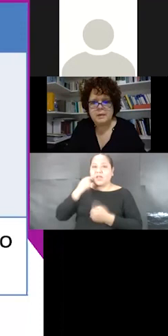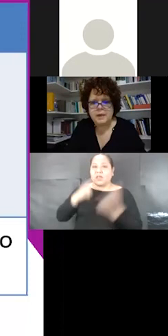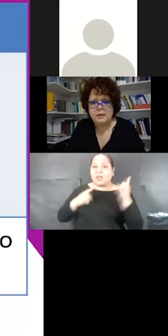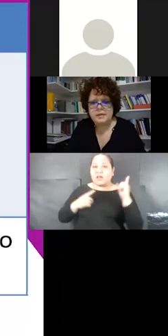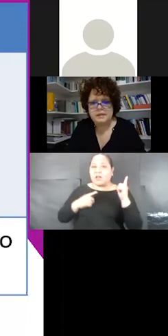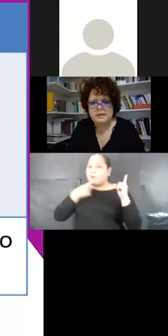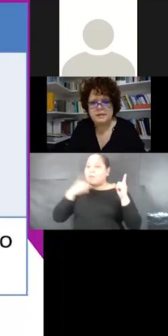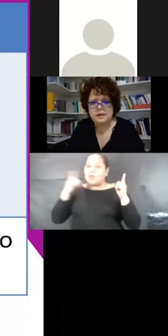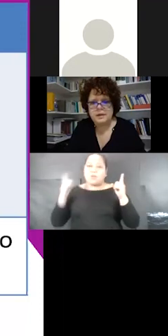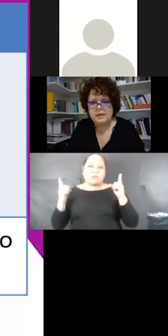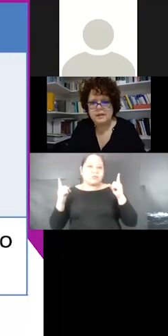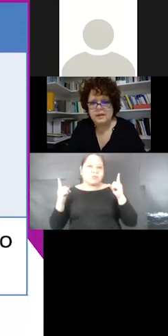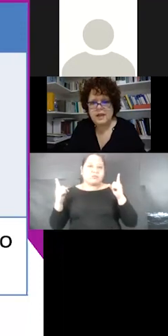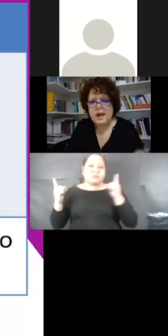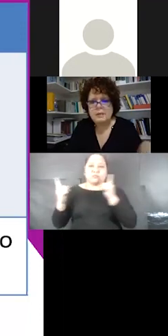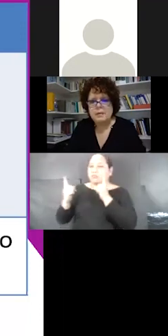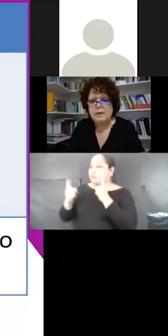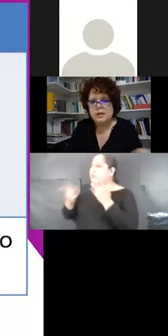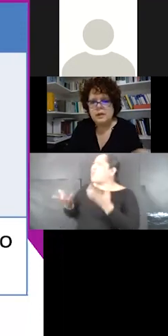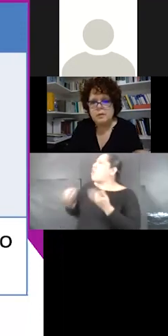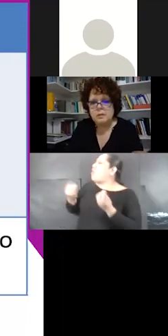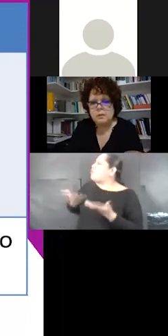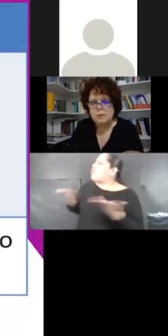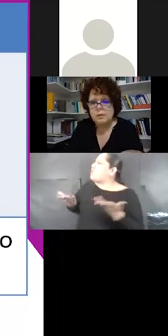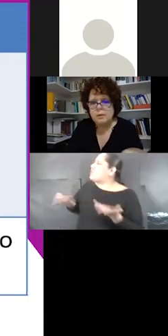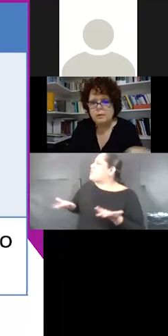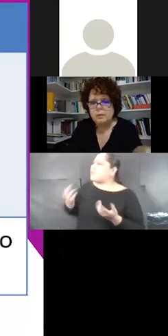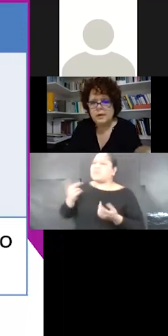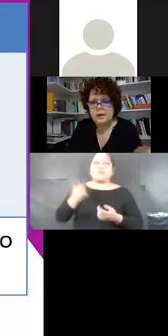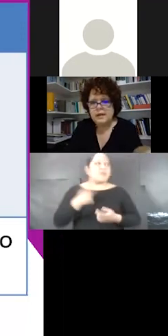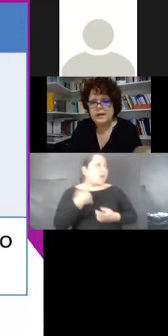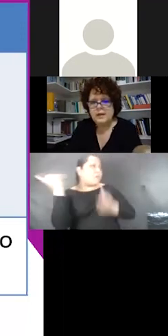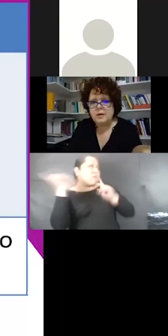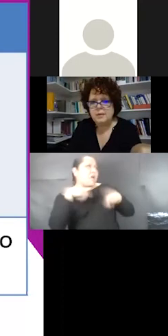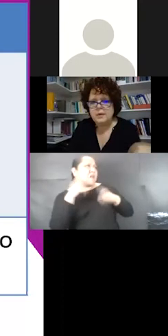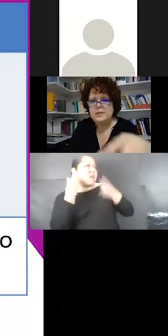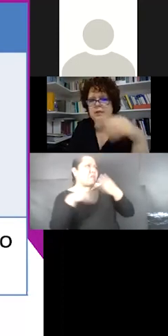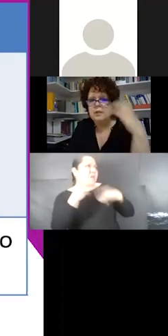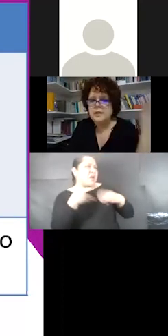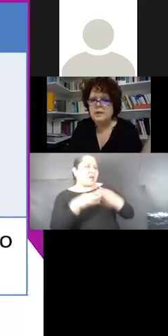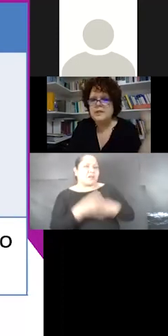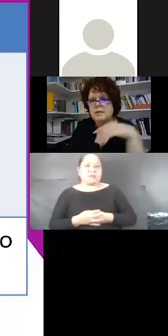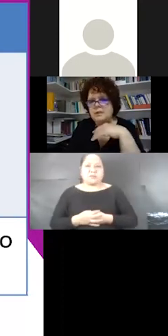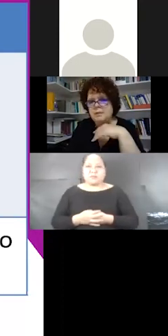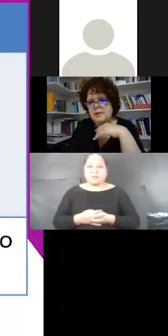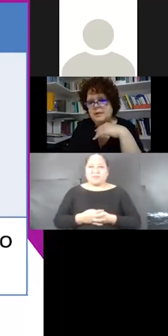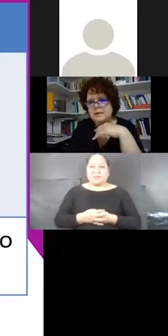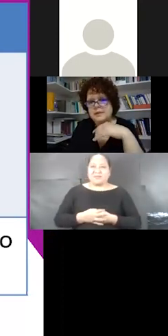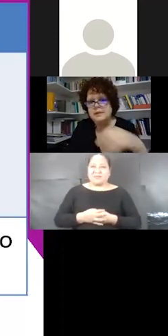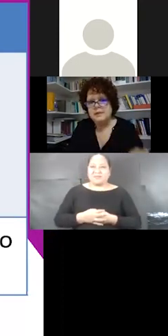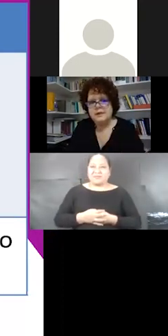María y Pedro, ahí están, se encuentran. Al momento que gira el cuerpo, ya está hablando María o está hablando